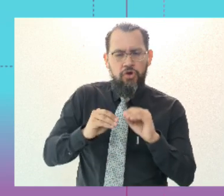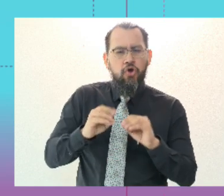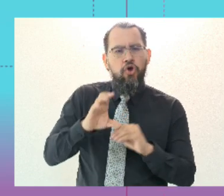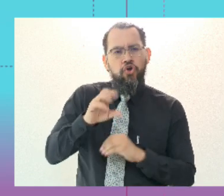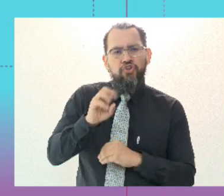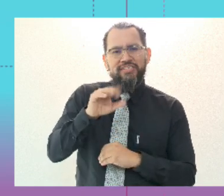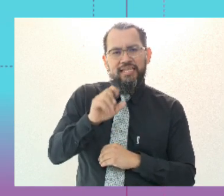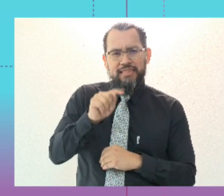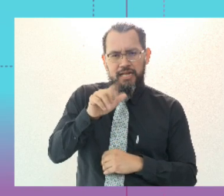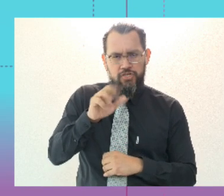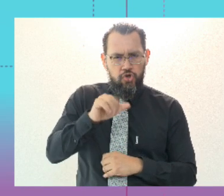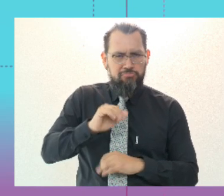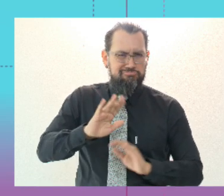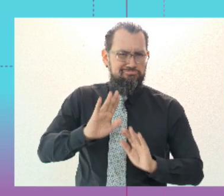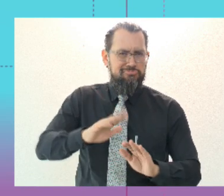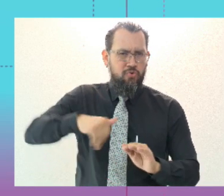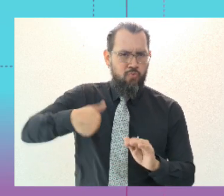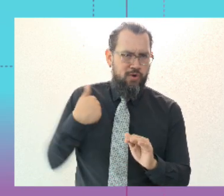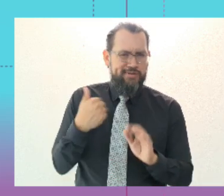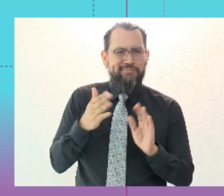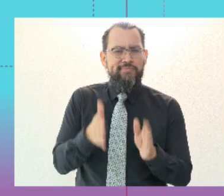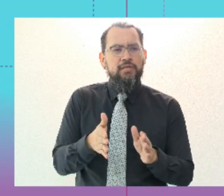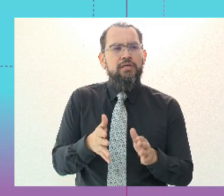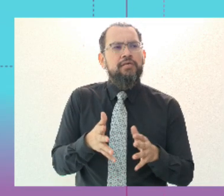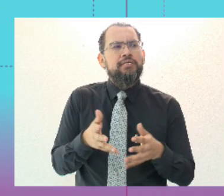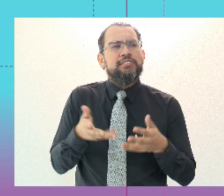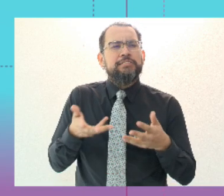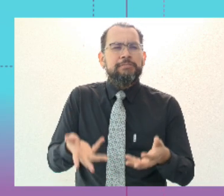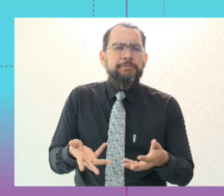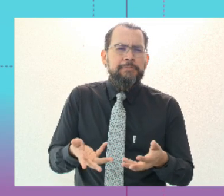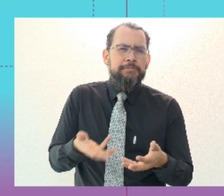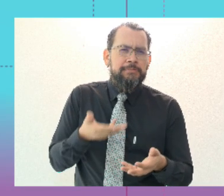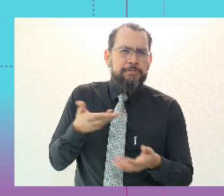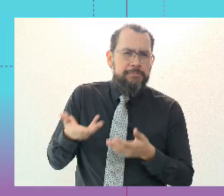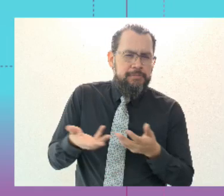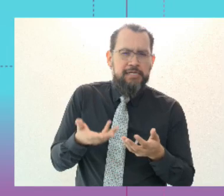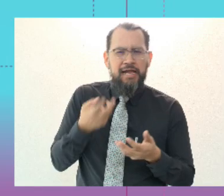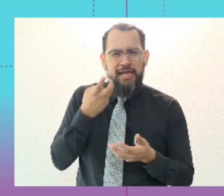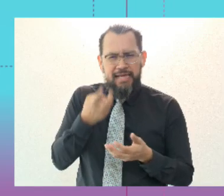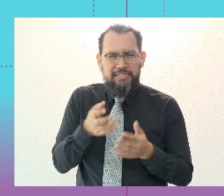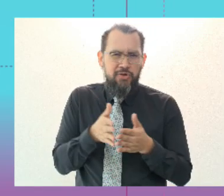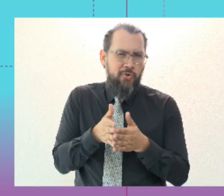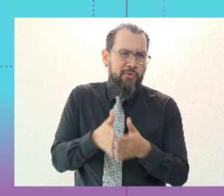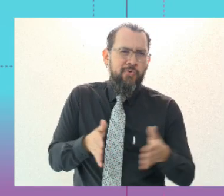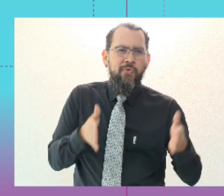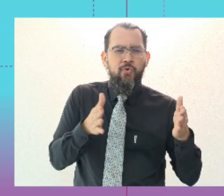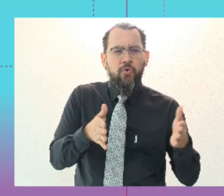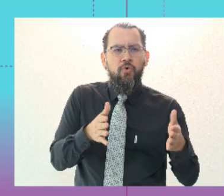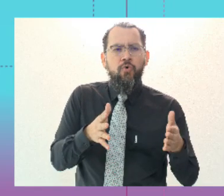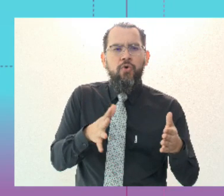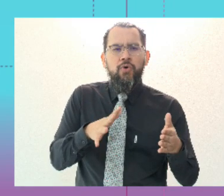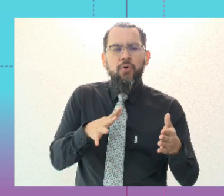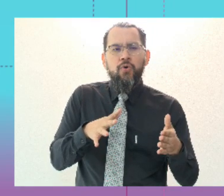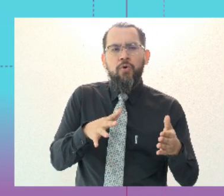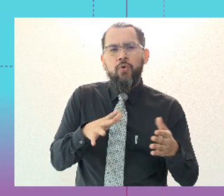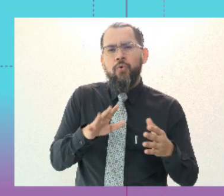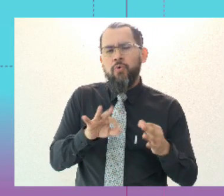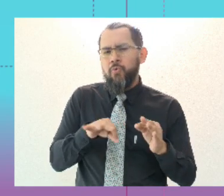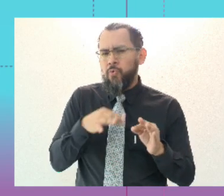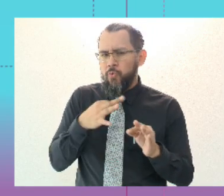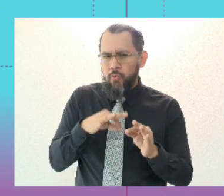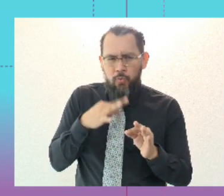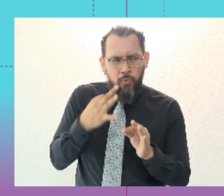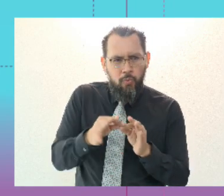de concentración va a ser pues prácticamente esa etapa en la que van a estar cumpliendo sus tiempos,